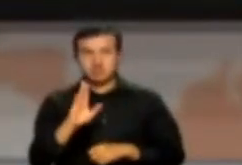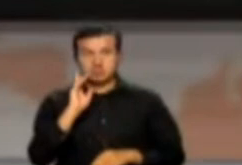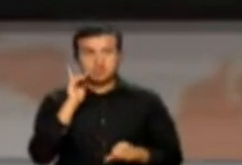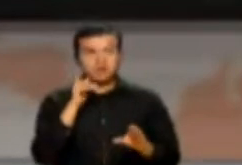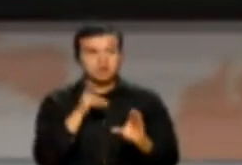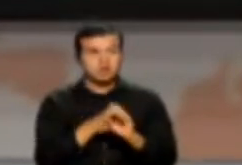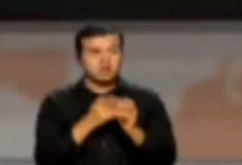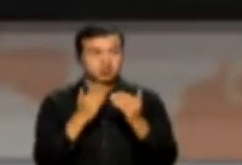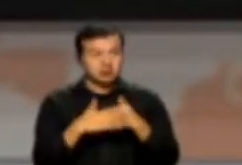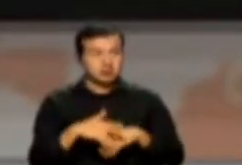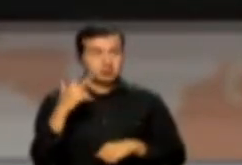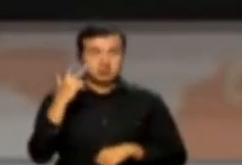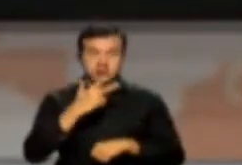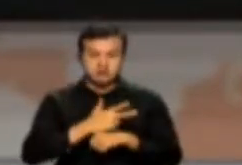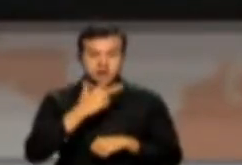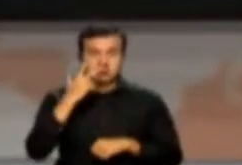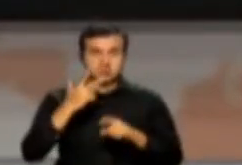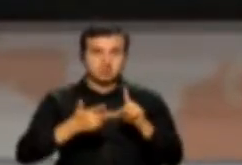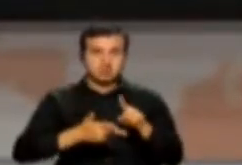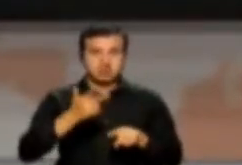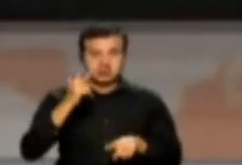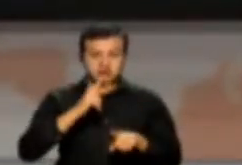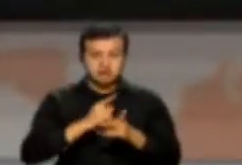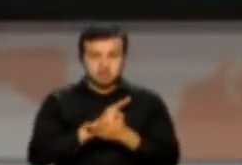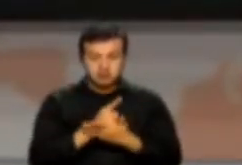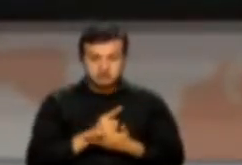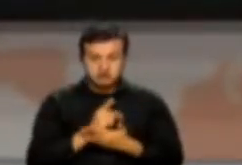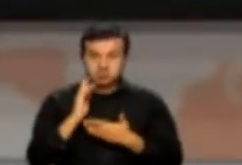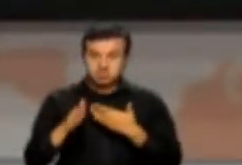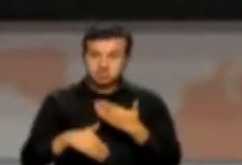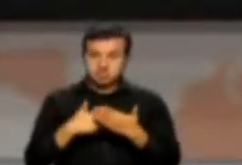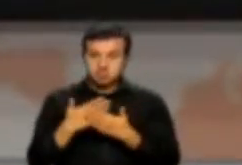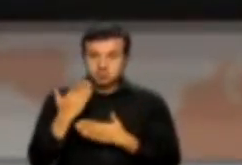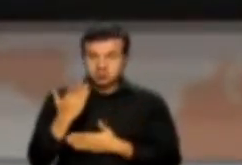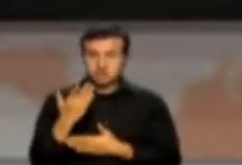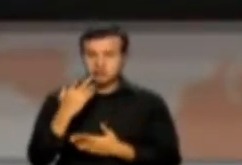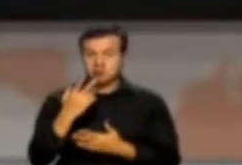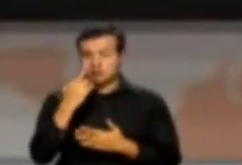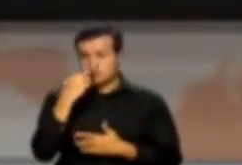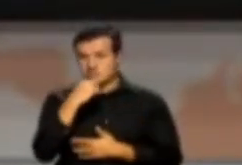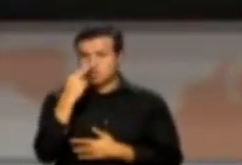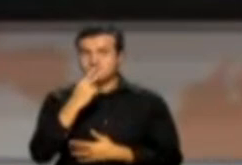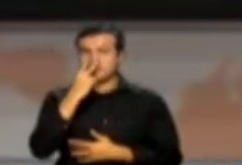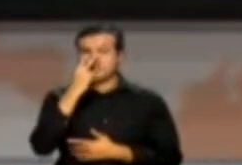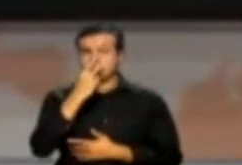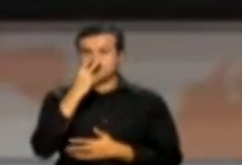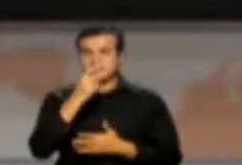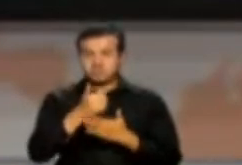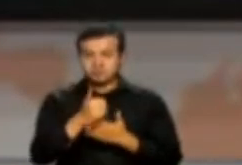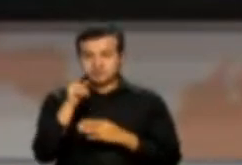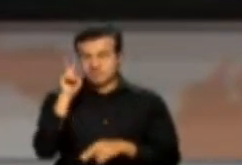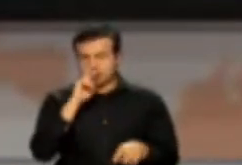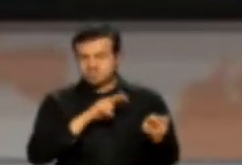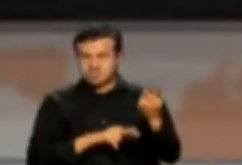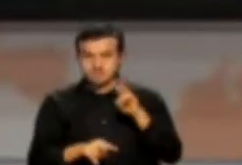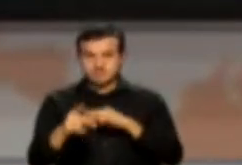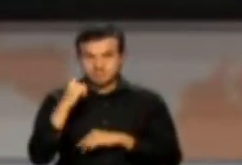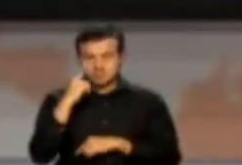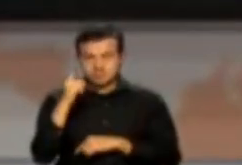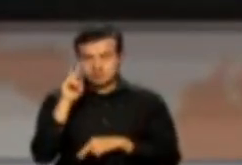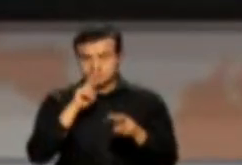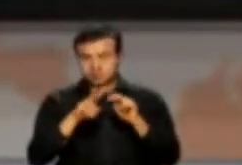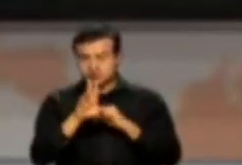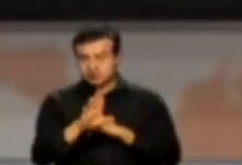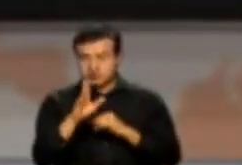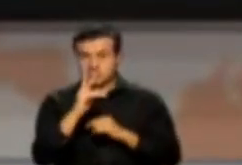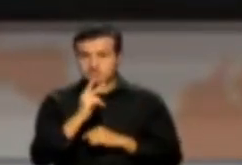tres veces por semana al hospital carlos andrade marín donde realizará rehabilitación respiratoria haremos algunos chequeos de su